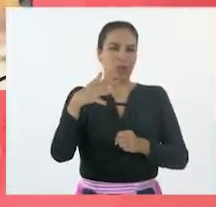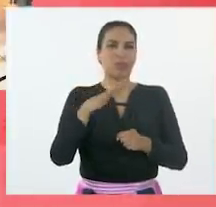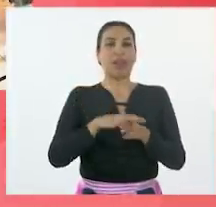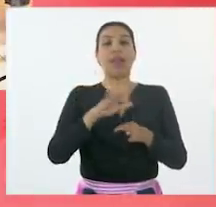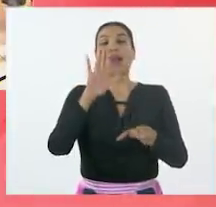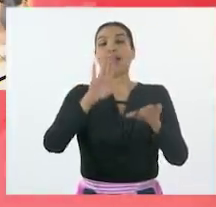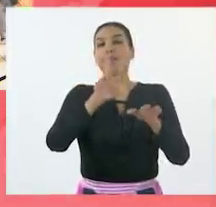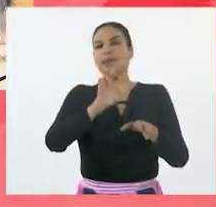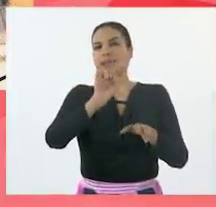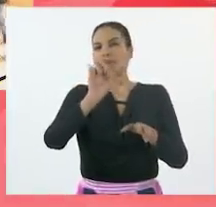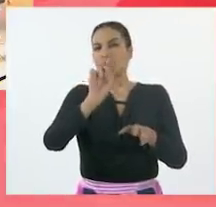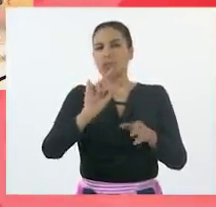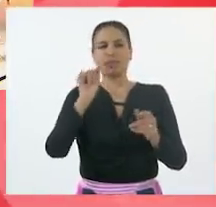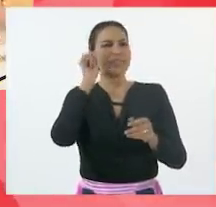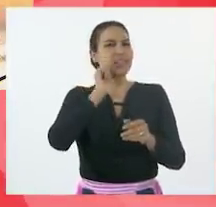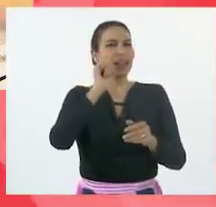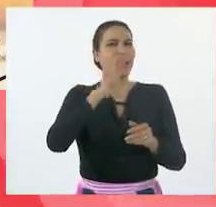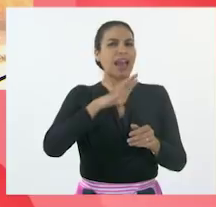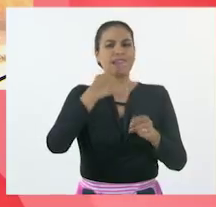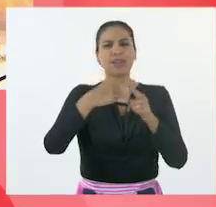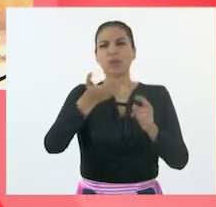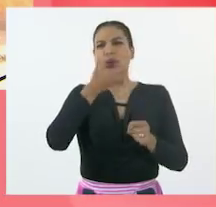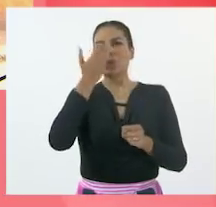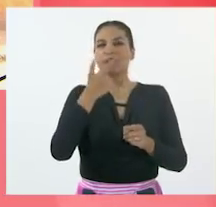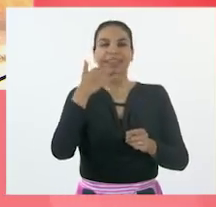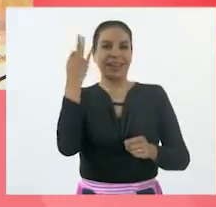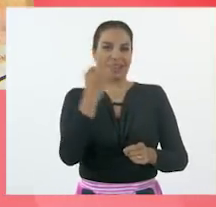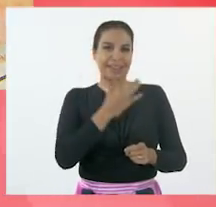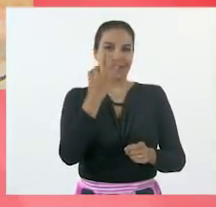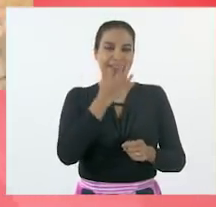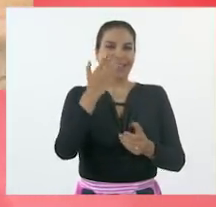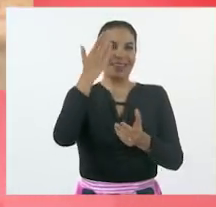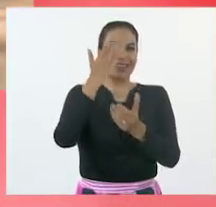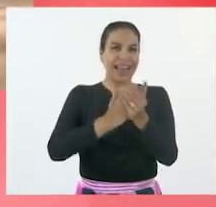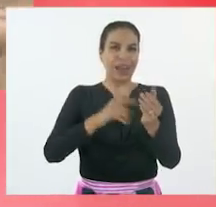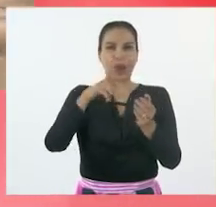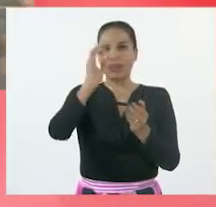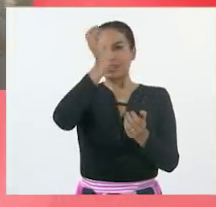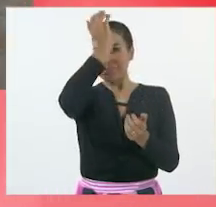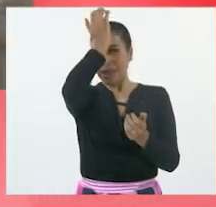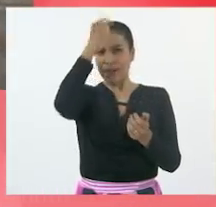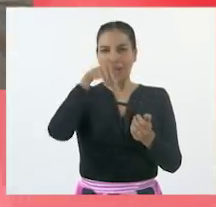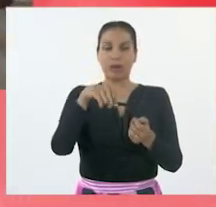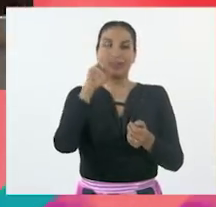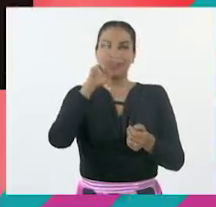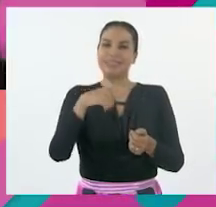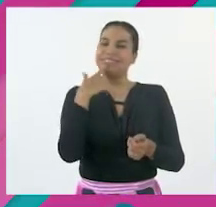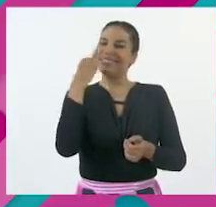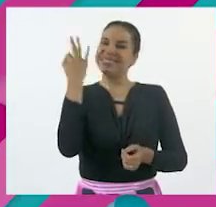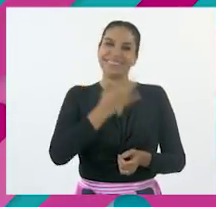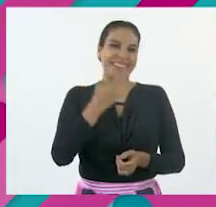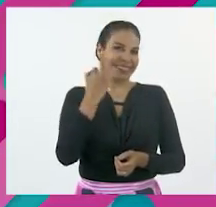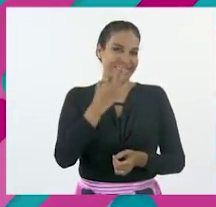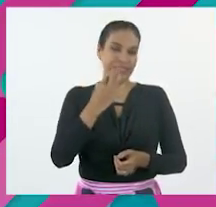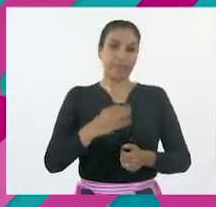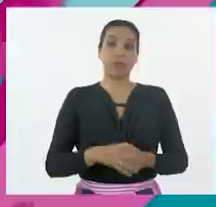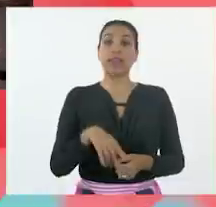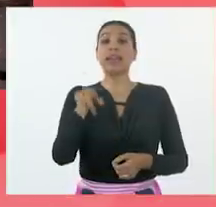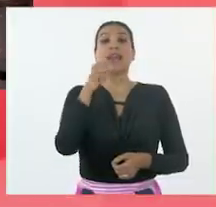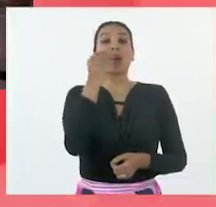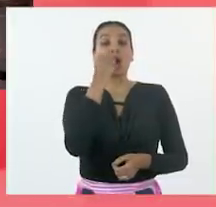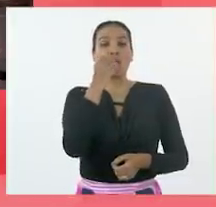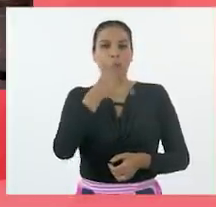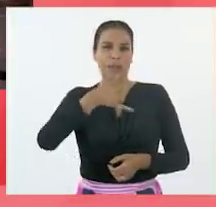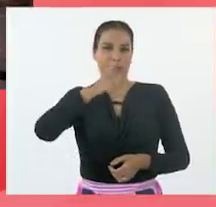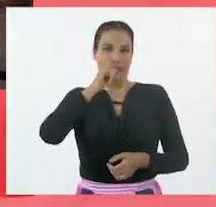fines de semana siempre encontraremos los típicos y deliciosos tacos de barbacoa, una verdadera delicia. Y si de comer y